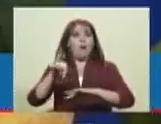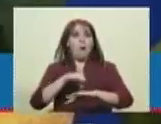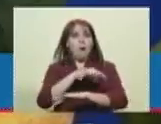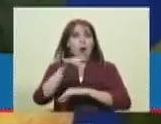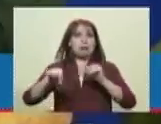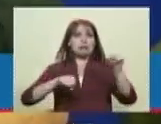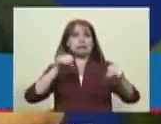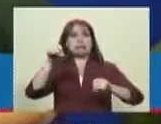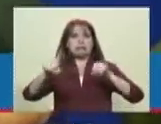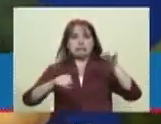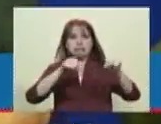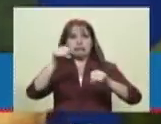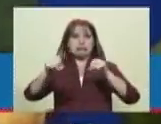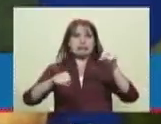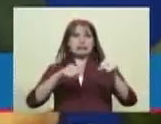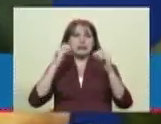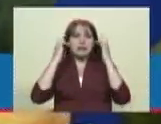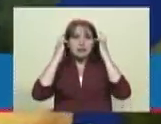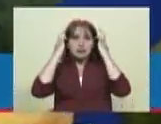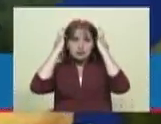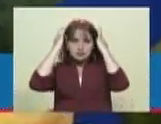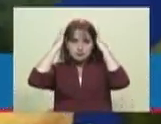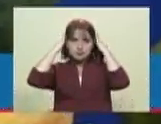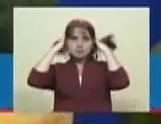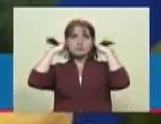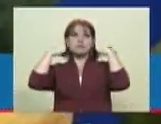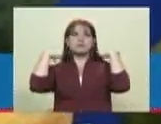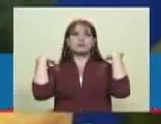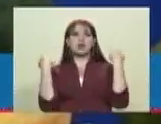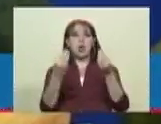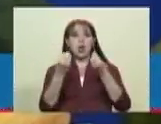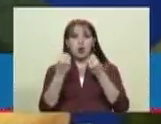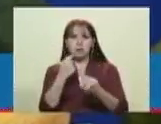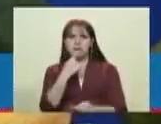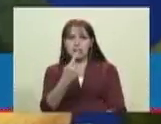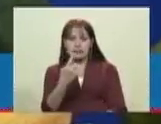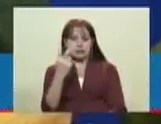horas de miles de personas. ¿Cómo van a invisibilizar eso?